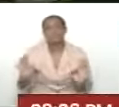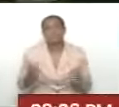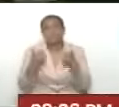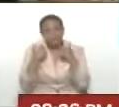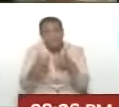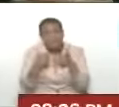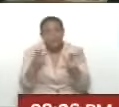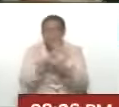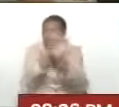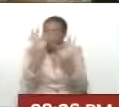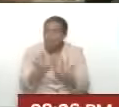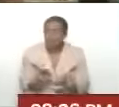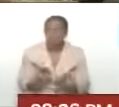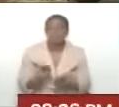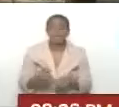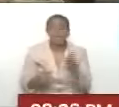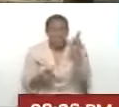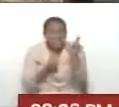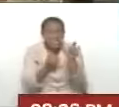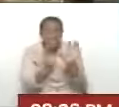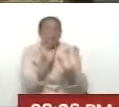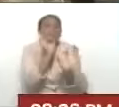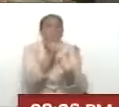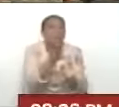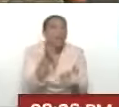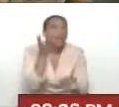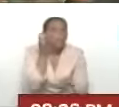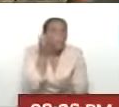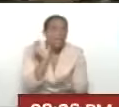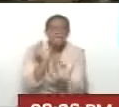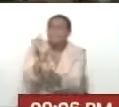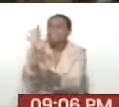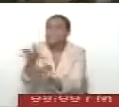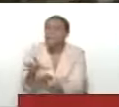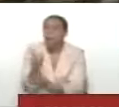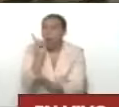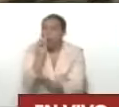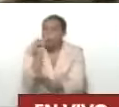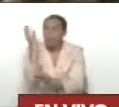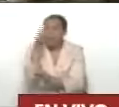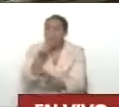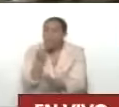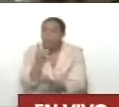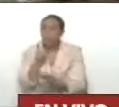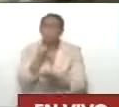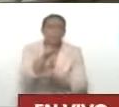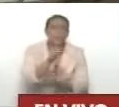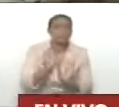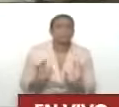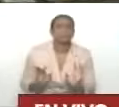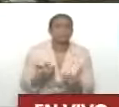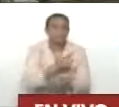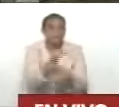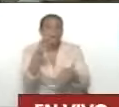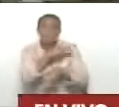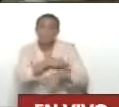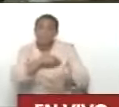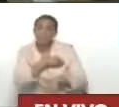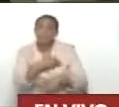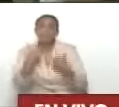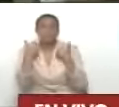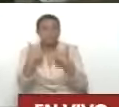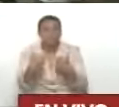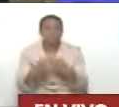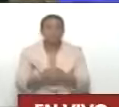El mejor dinero, el que se le da a la mujer, el que se le da a la juventud a través de la gran misión Venezuela